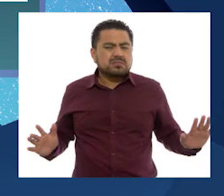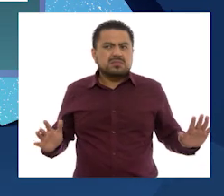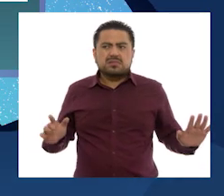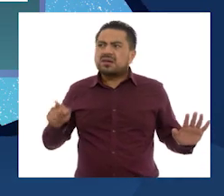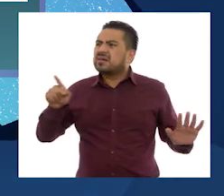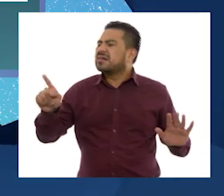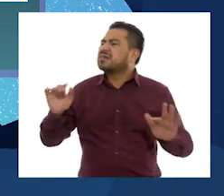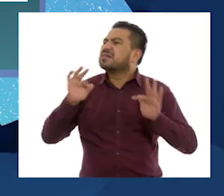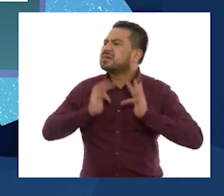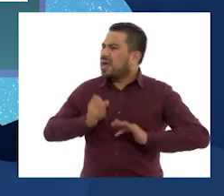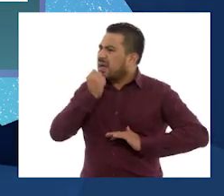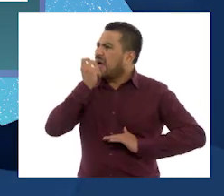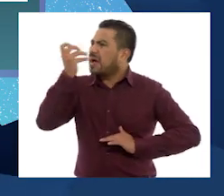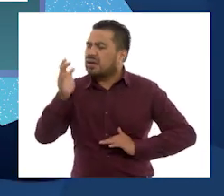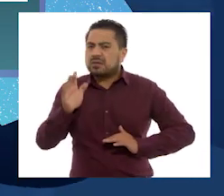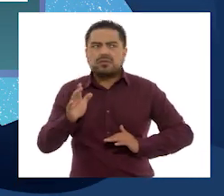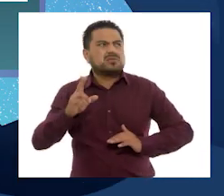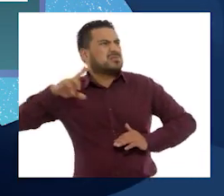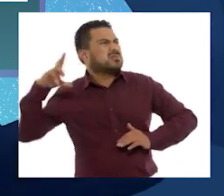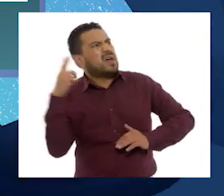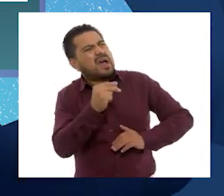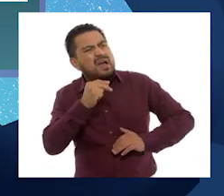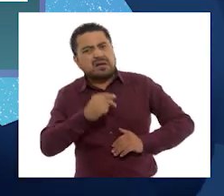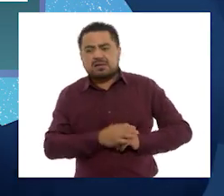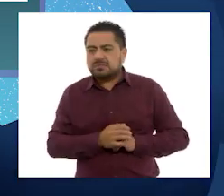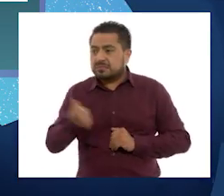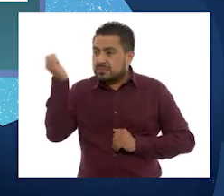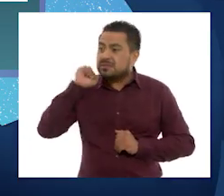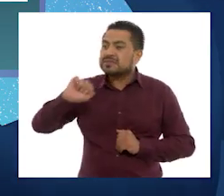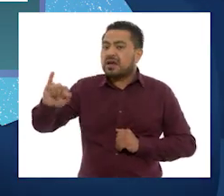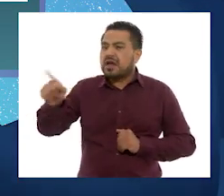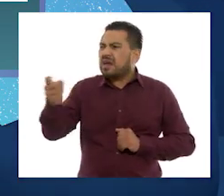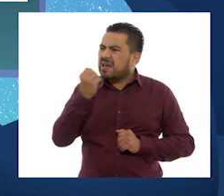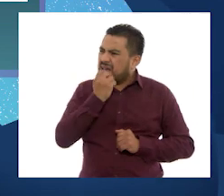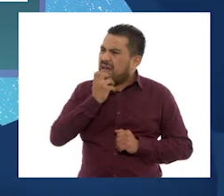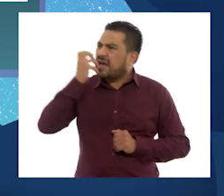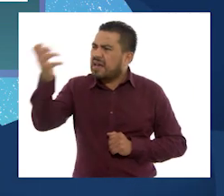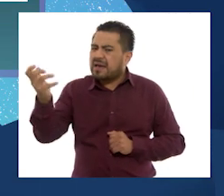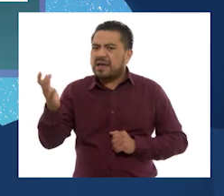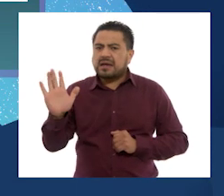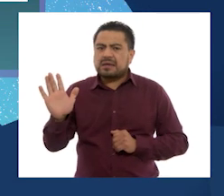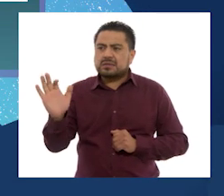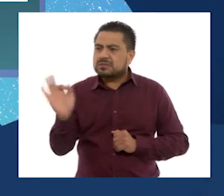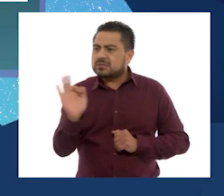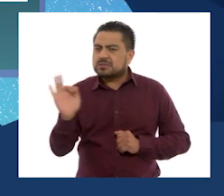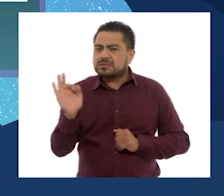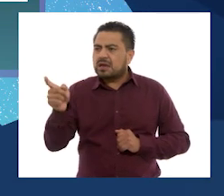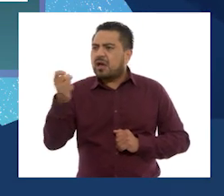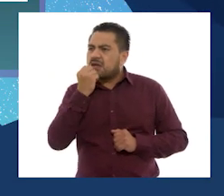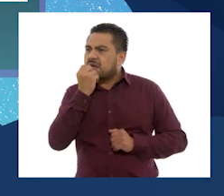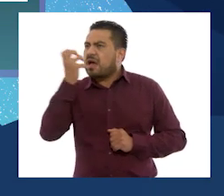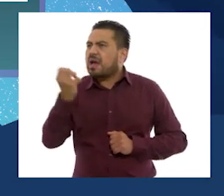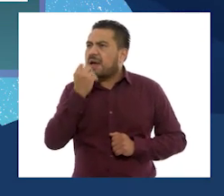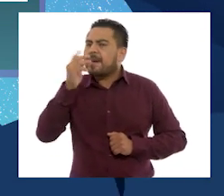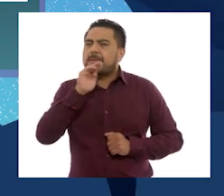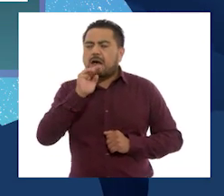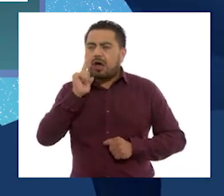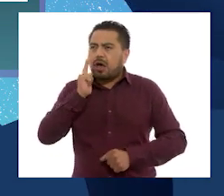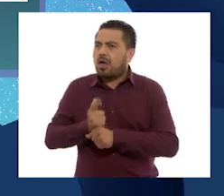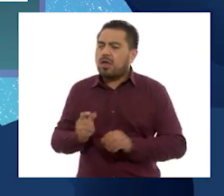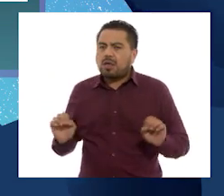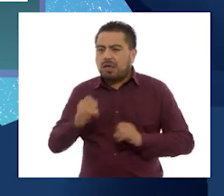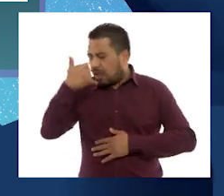estás gritando. ¡No es cierto! Sí, estás gritando. Y a lo mejor también le has gritado a tu mamá sin darte